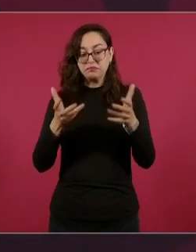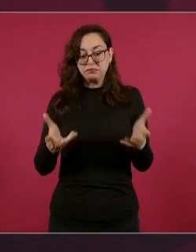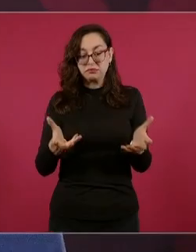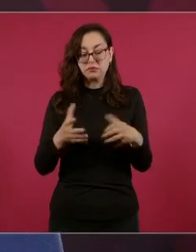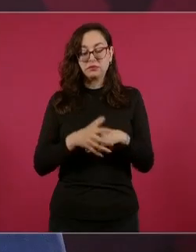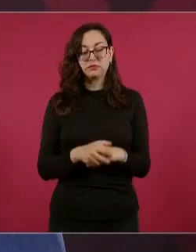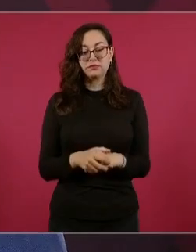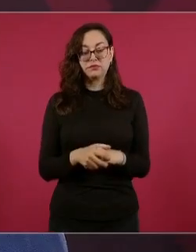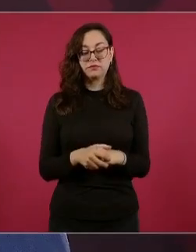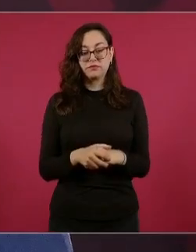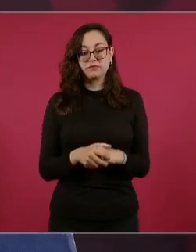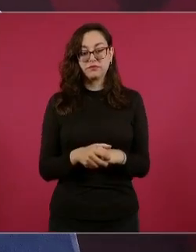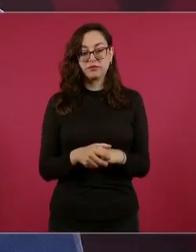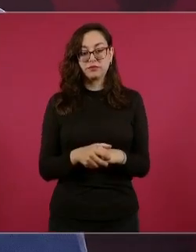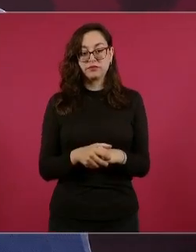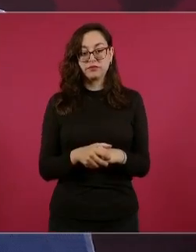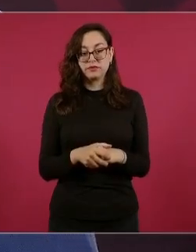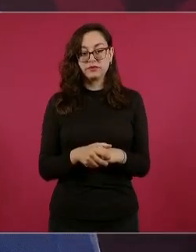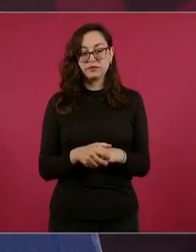con